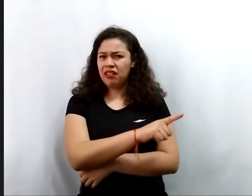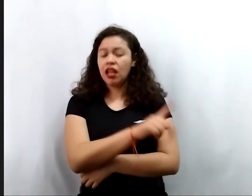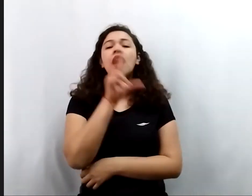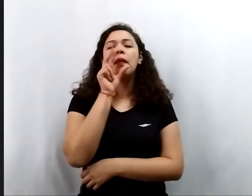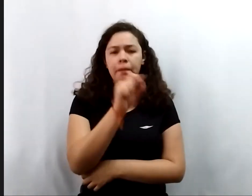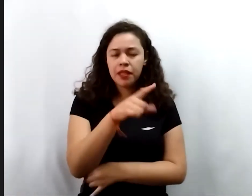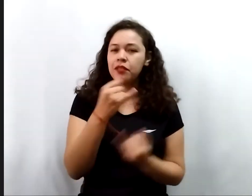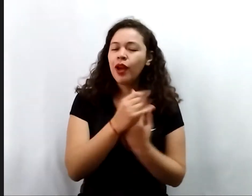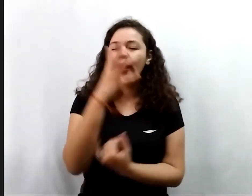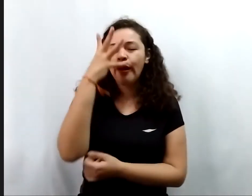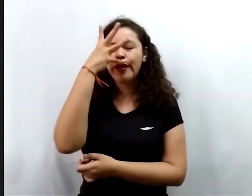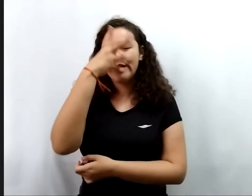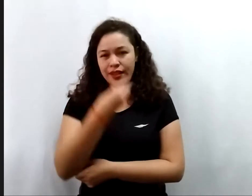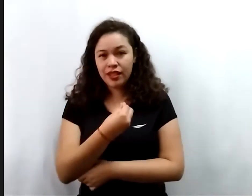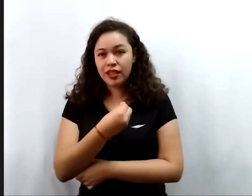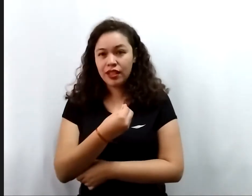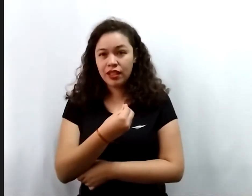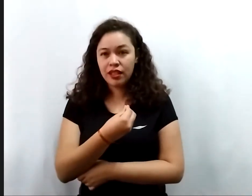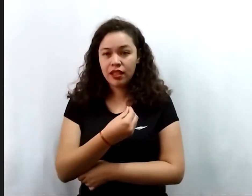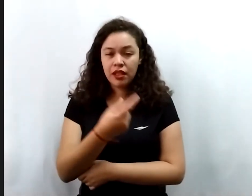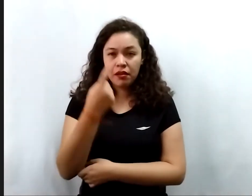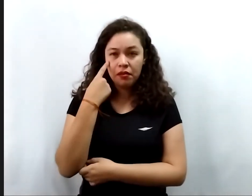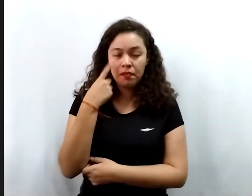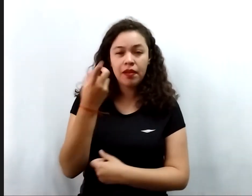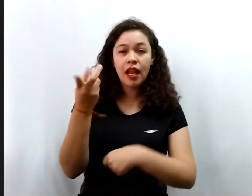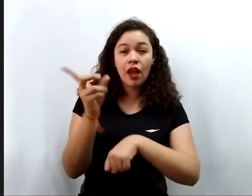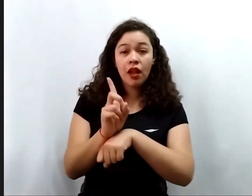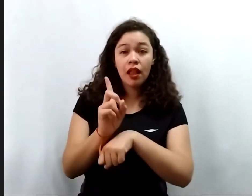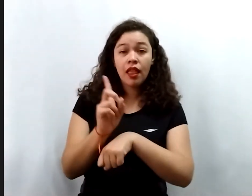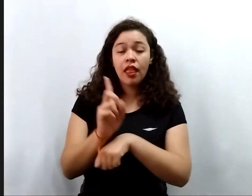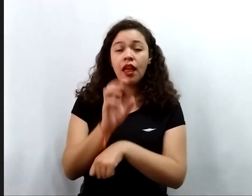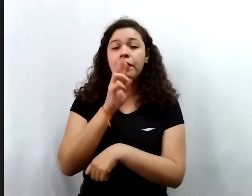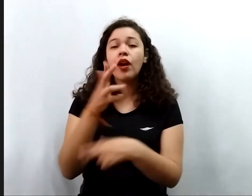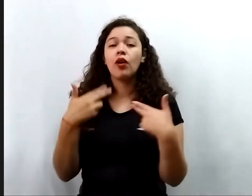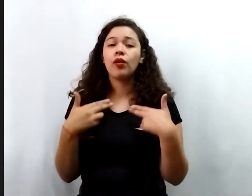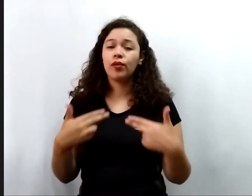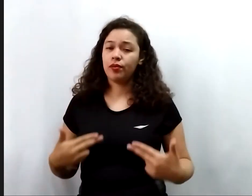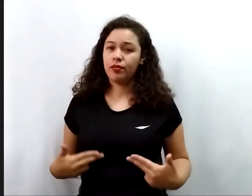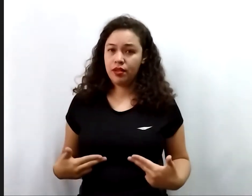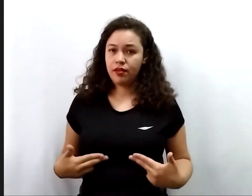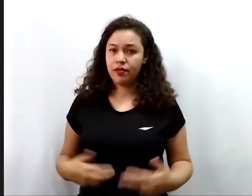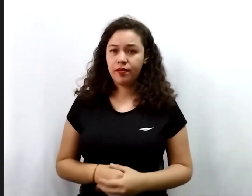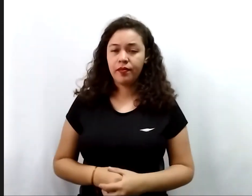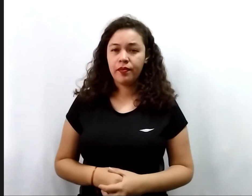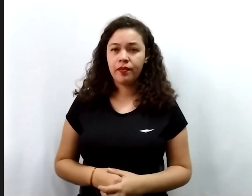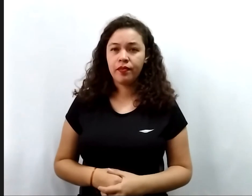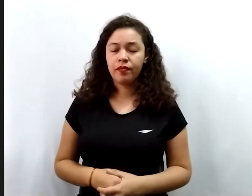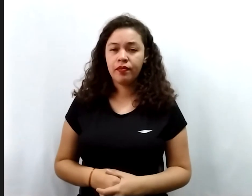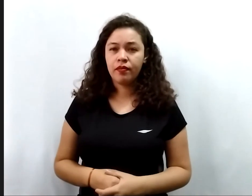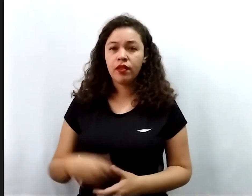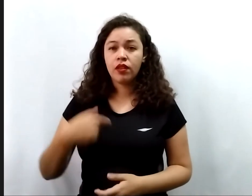agradables, pero siempre con miras a ser cada día un mejor ser humano. Cuando yo estoy en el área como